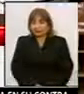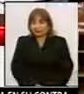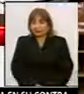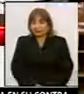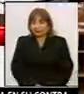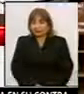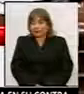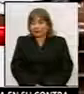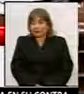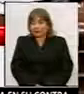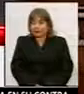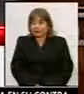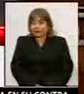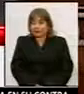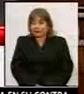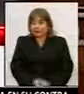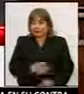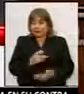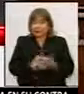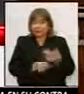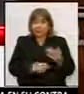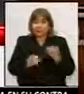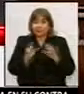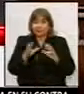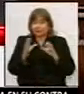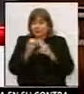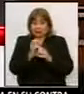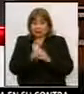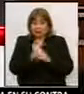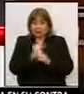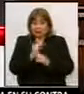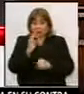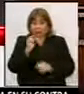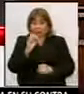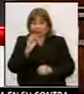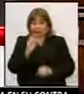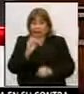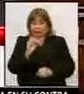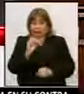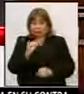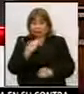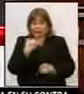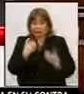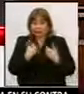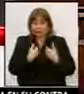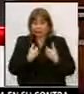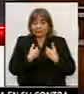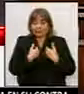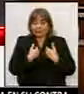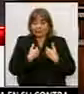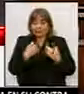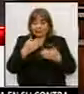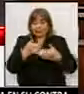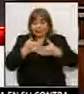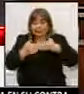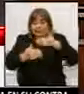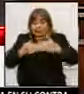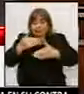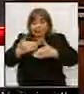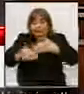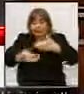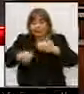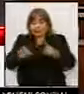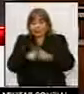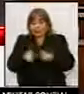Tiempo adicional. Que la conclusión de la moción tenga como correlato los fundamentos